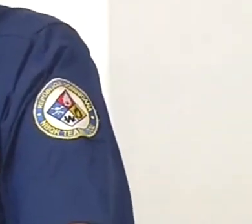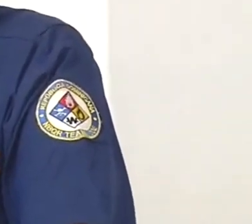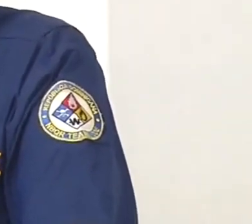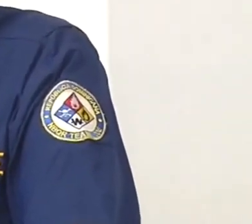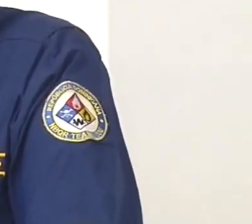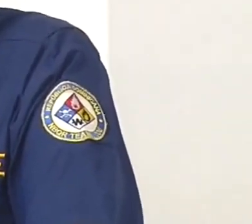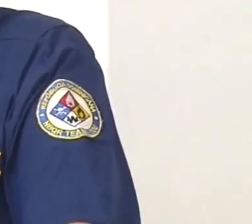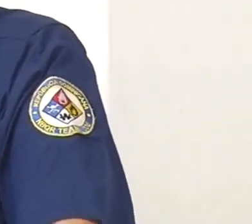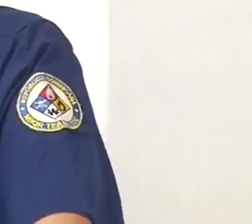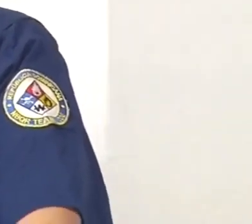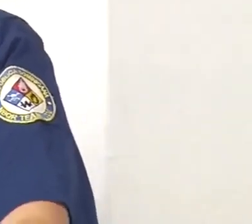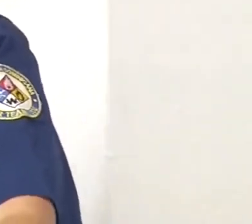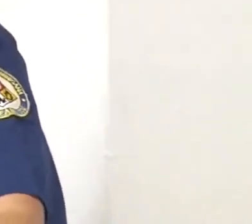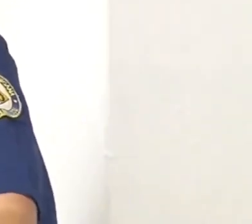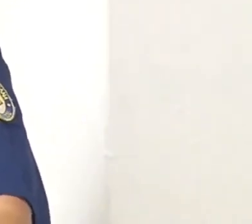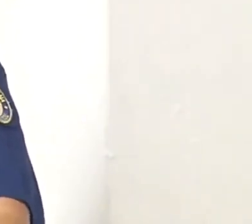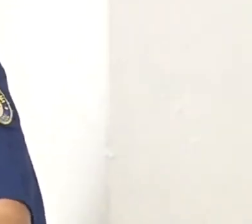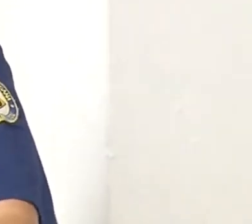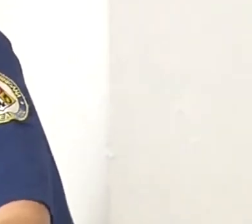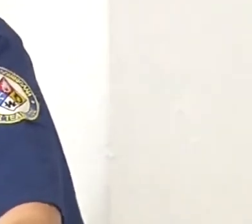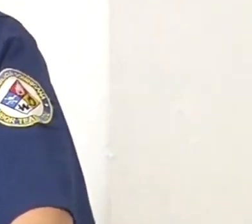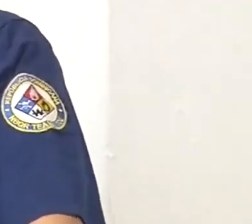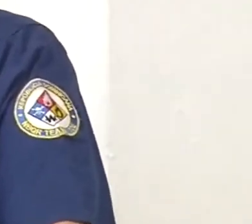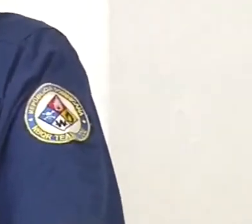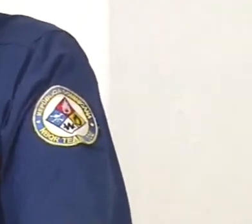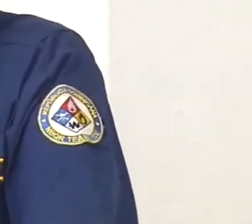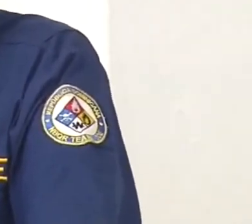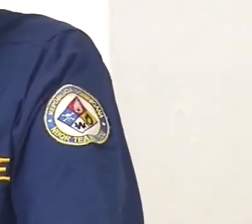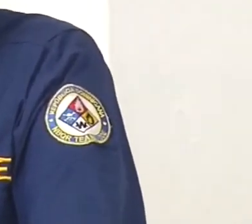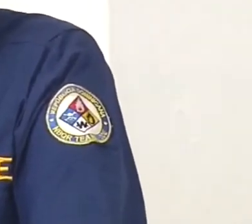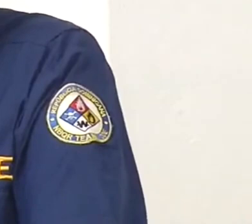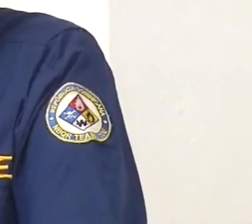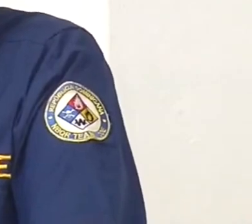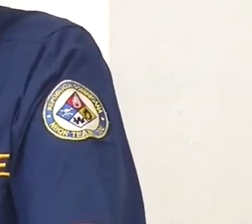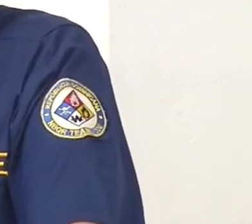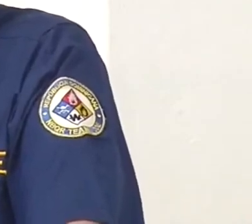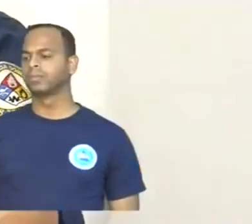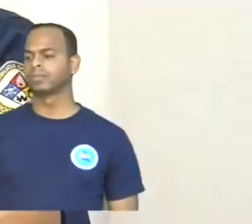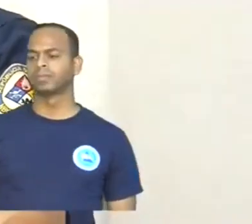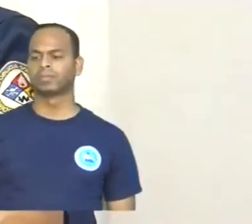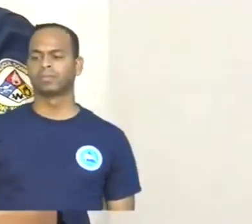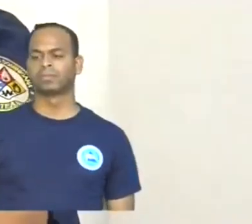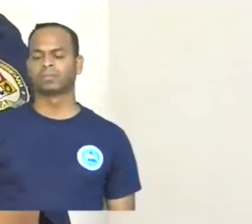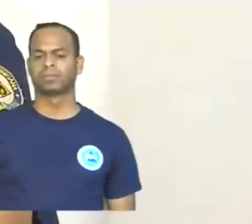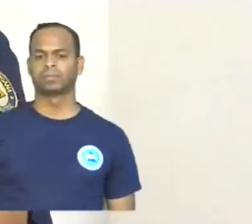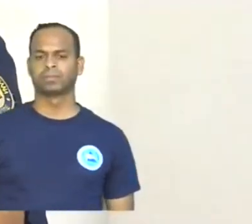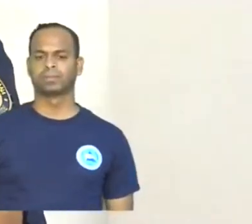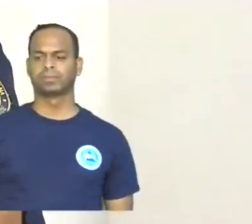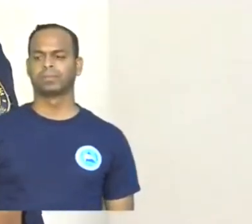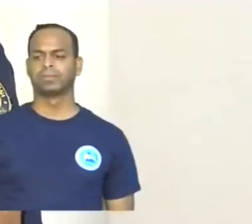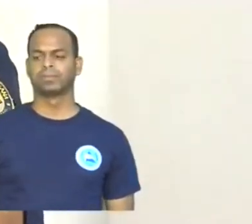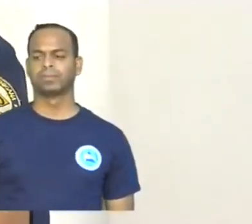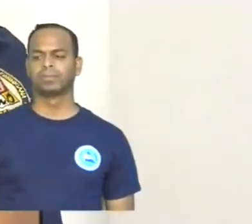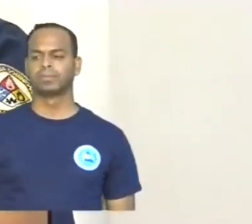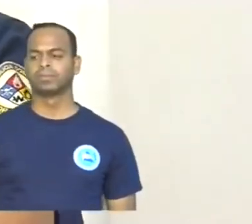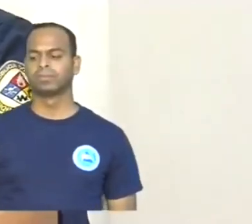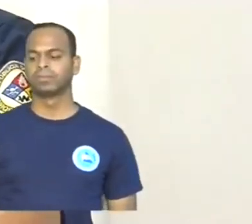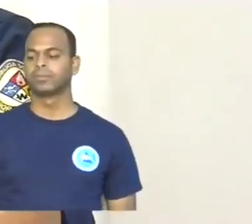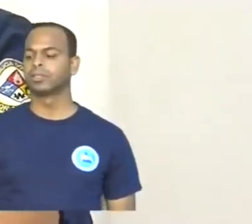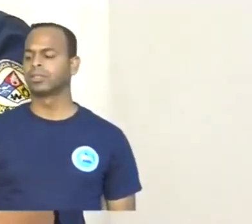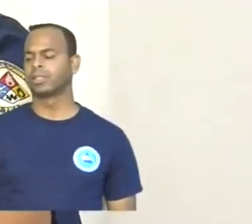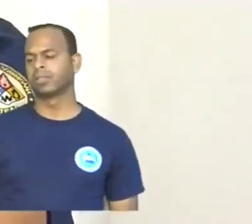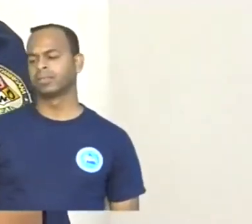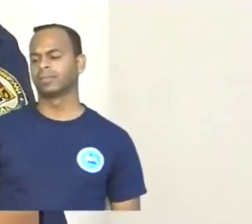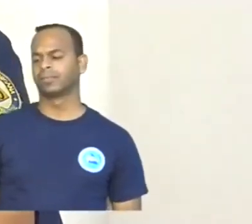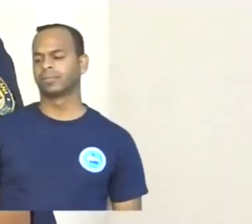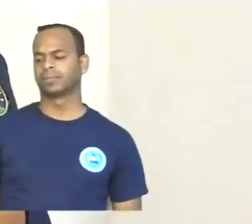ocasión estamos acompañados del sector eléctrico, de las compañías de generación. Bien, le decía que estamos acompañados del sector eléctrico, así también